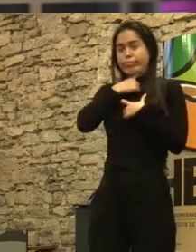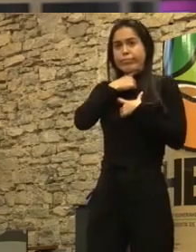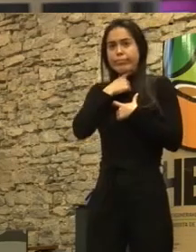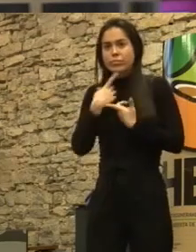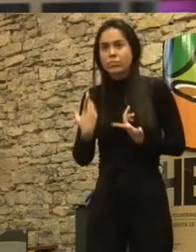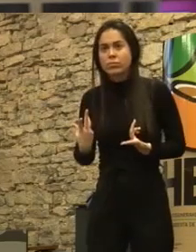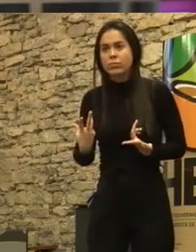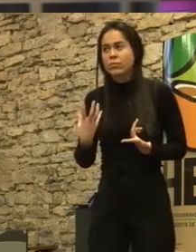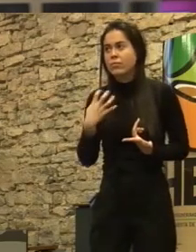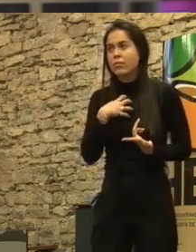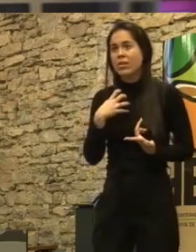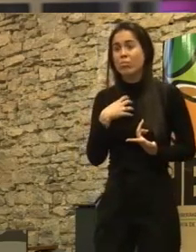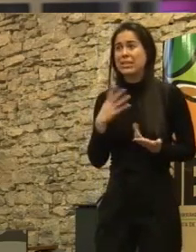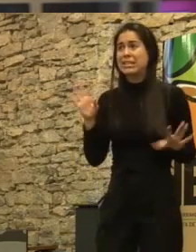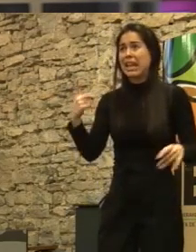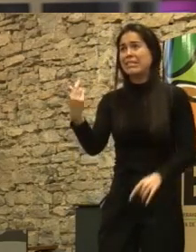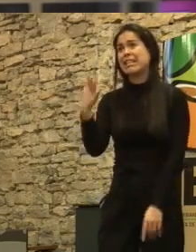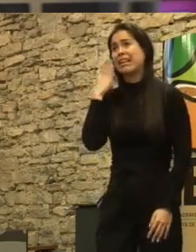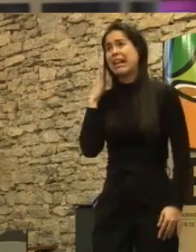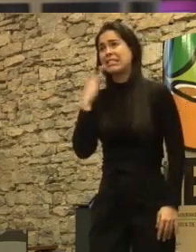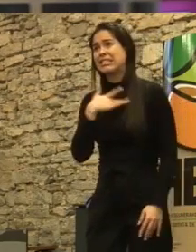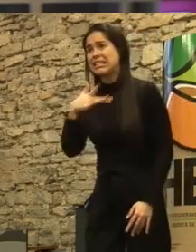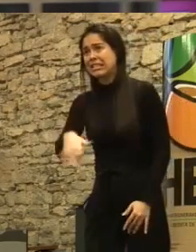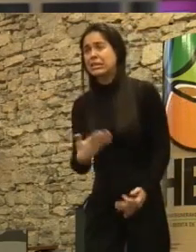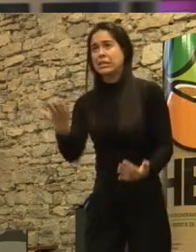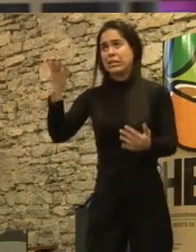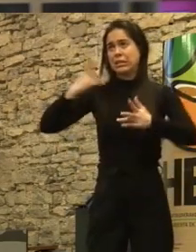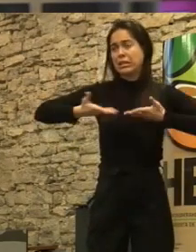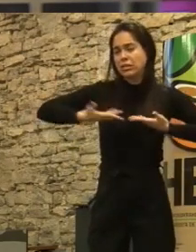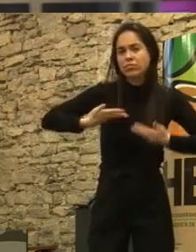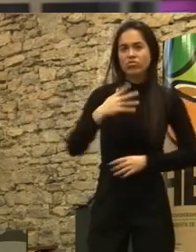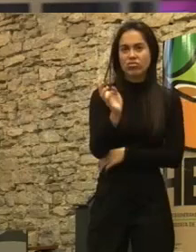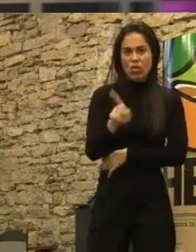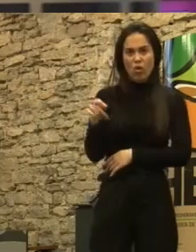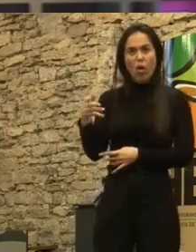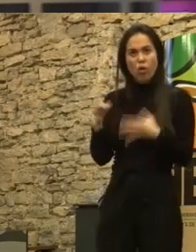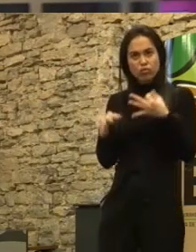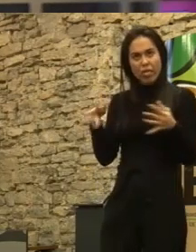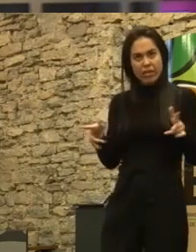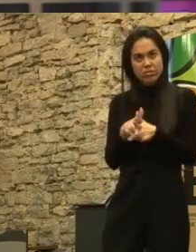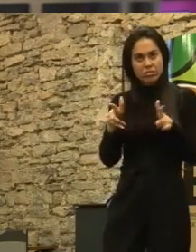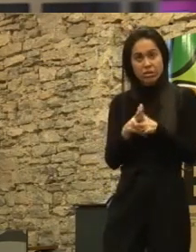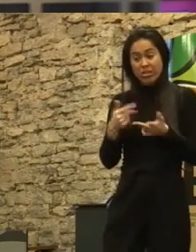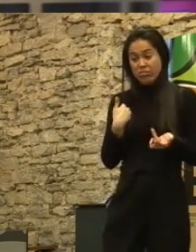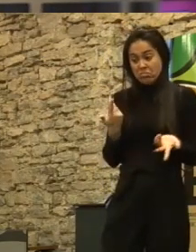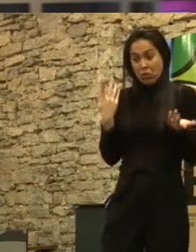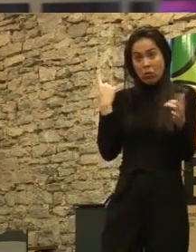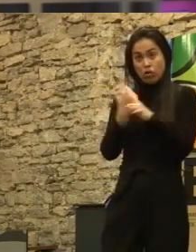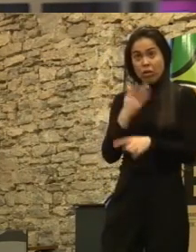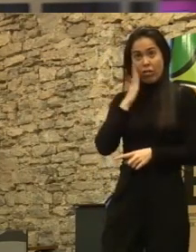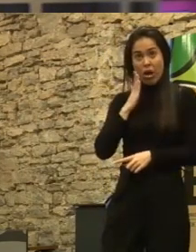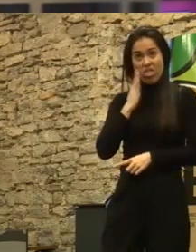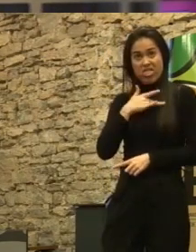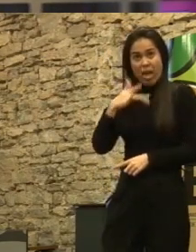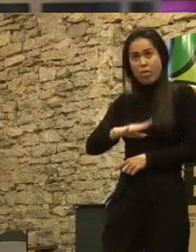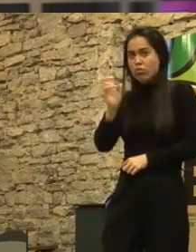a tirar de recursos de caridad. No, tiene que tirar de recursos de justicia social. Yo no es que esté en contra de la caridad en absoluto, pero yo creo que